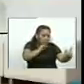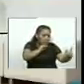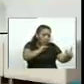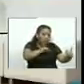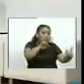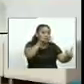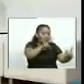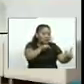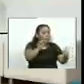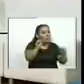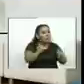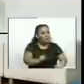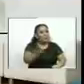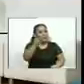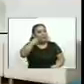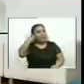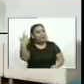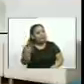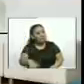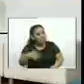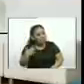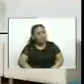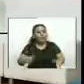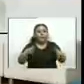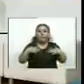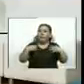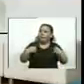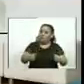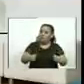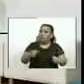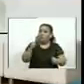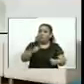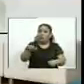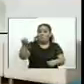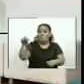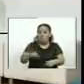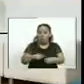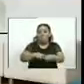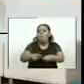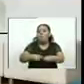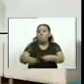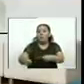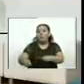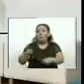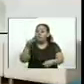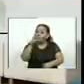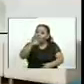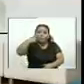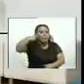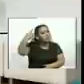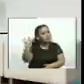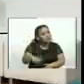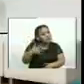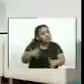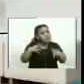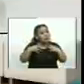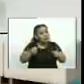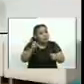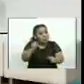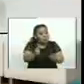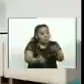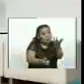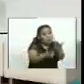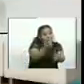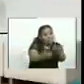tipo de productos que pueden provocar daños graves a la salud si se manipulan mal. Daños graves si estos provocan un